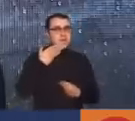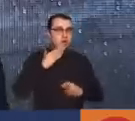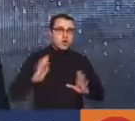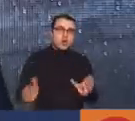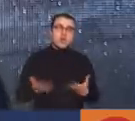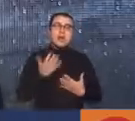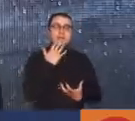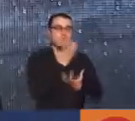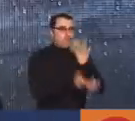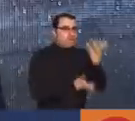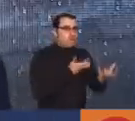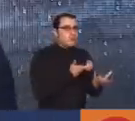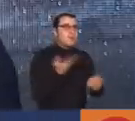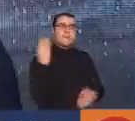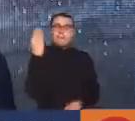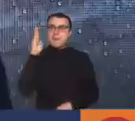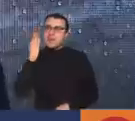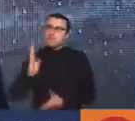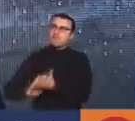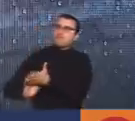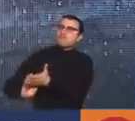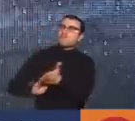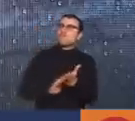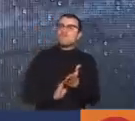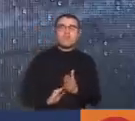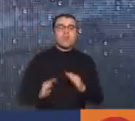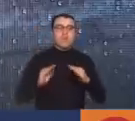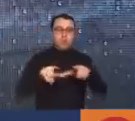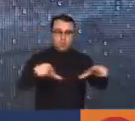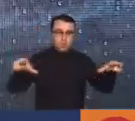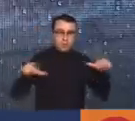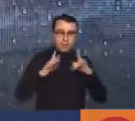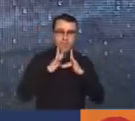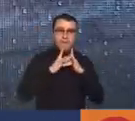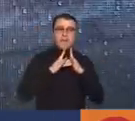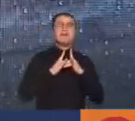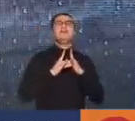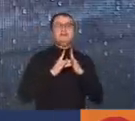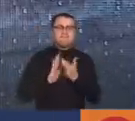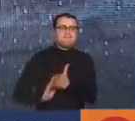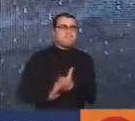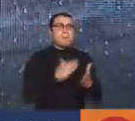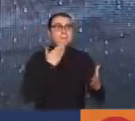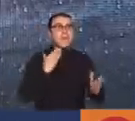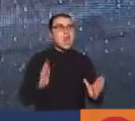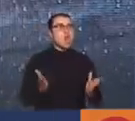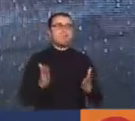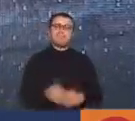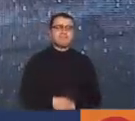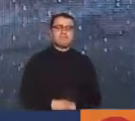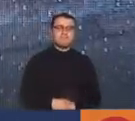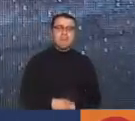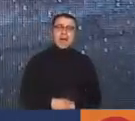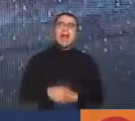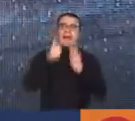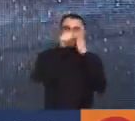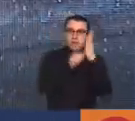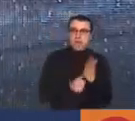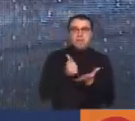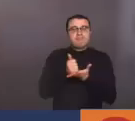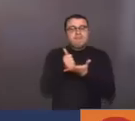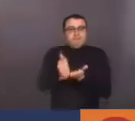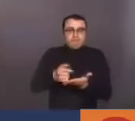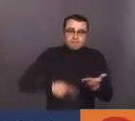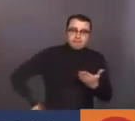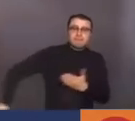la cocina, mejorar el baño, mejorar la habitación. Esos programas de mejoramiento de vivienda necesitan